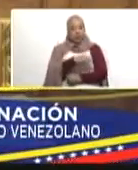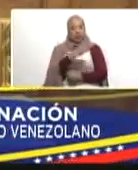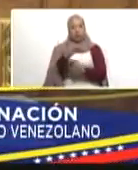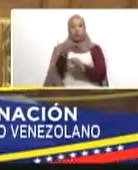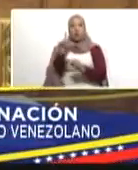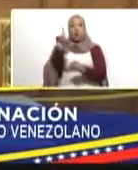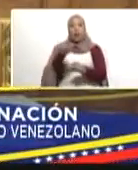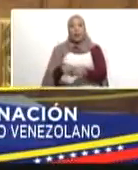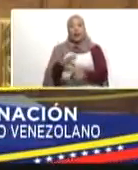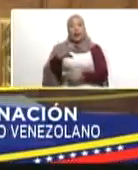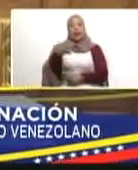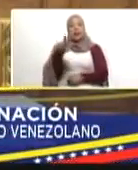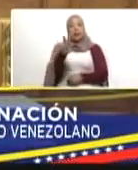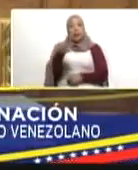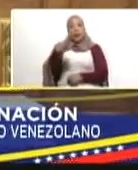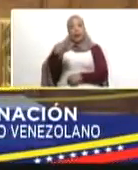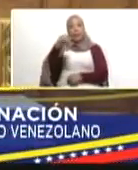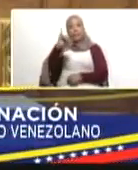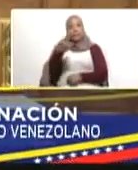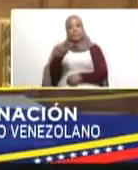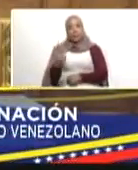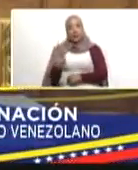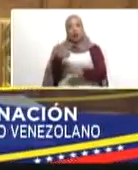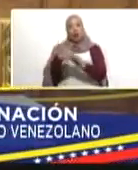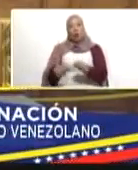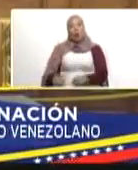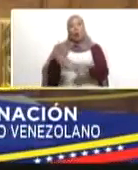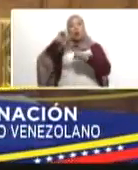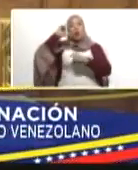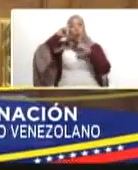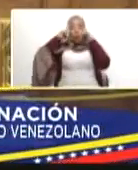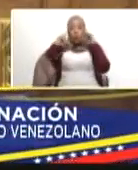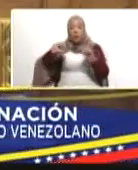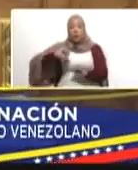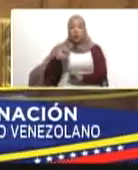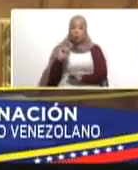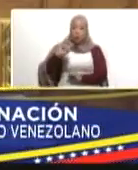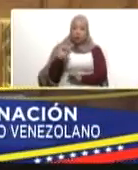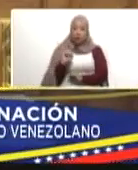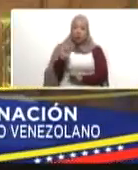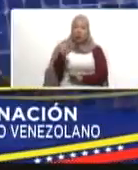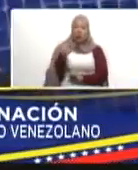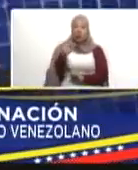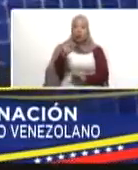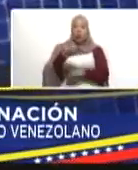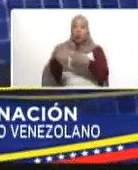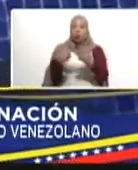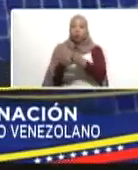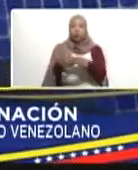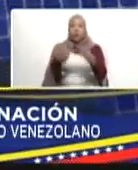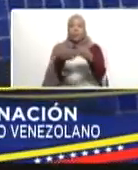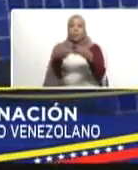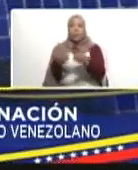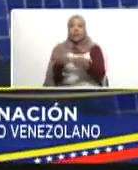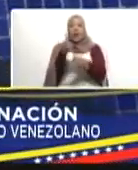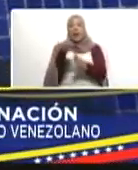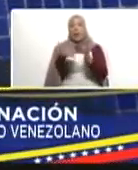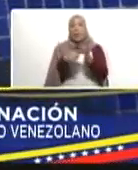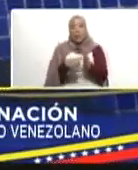alim al dees por el desmantelamiento de estas